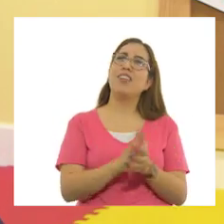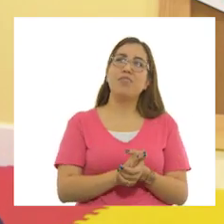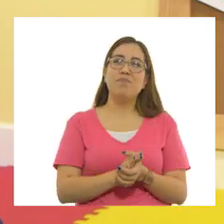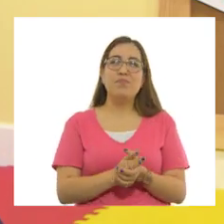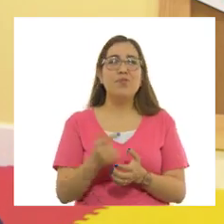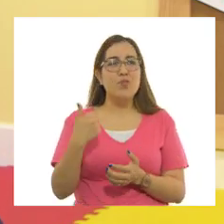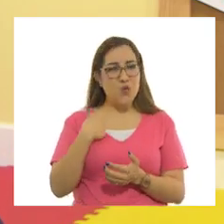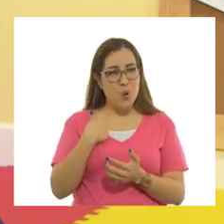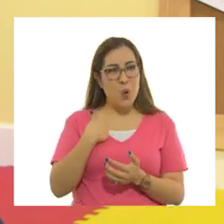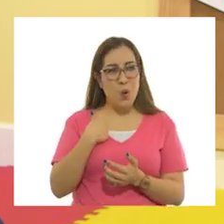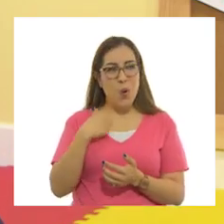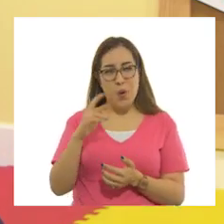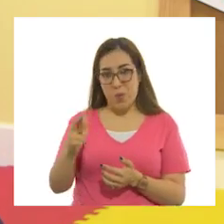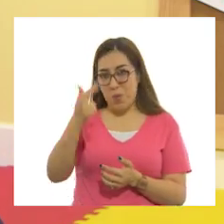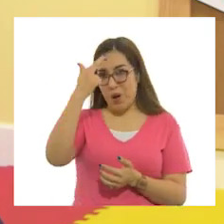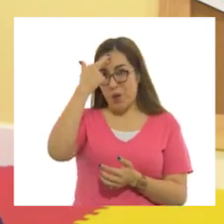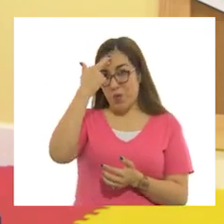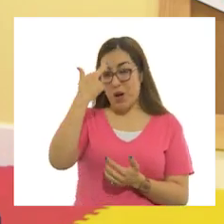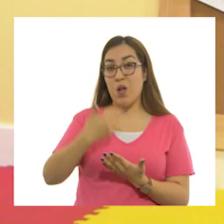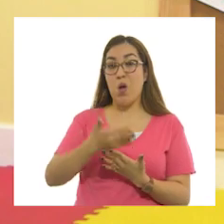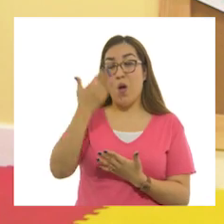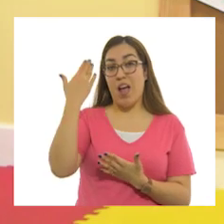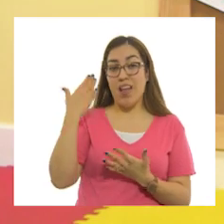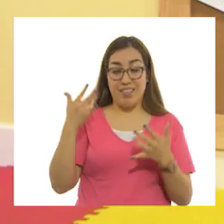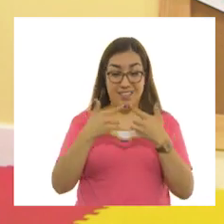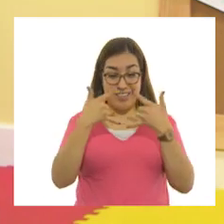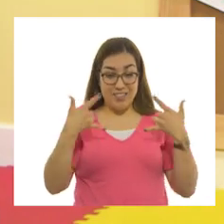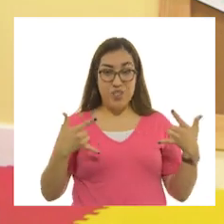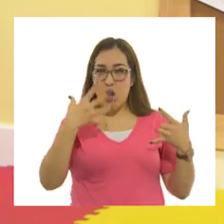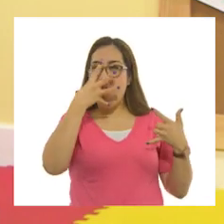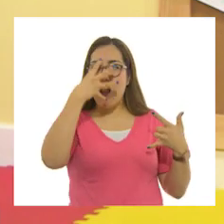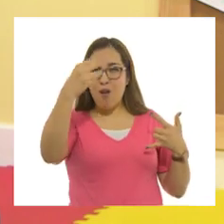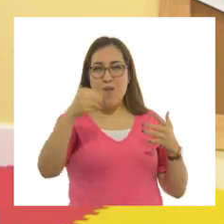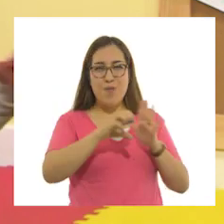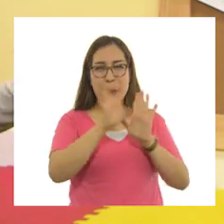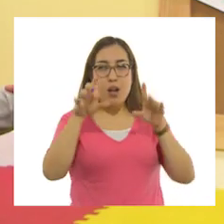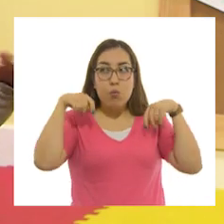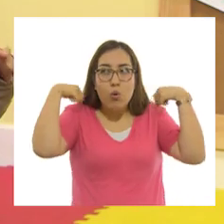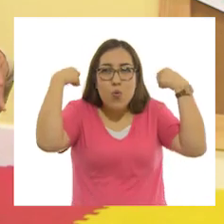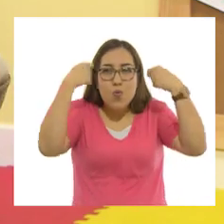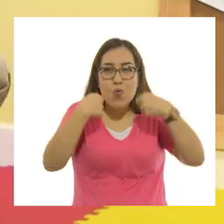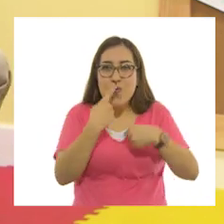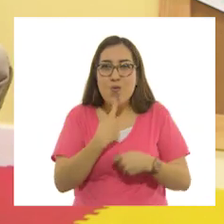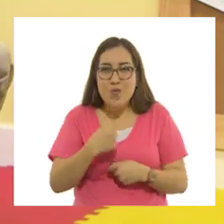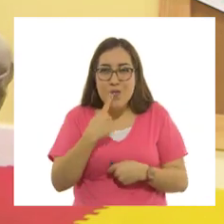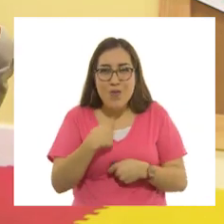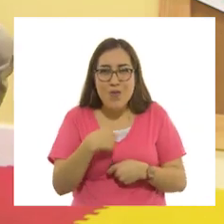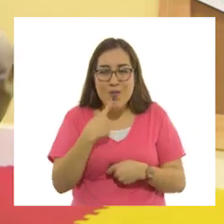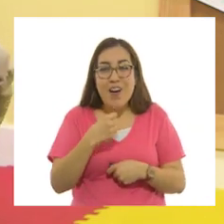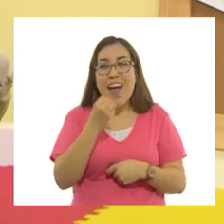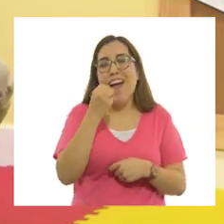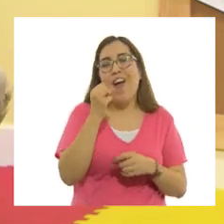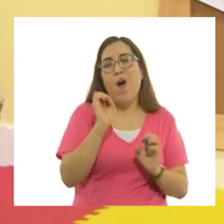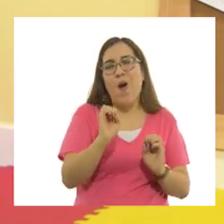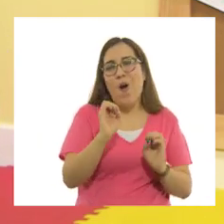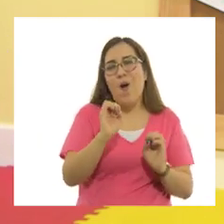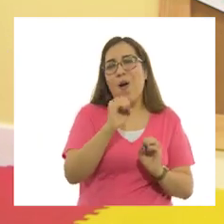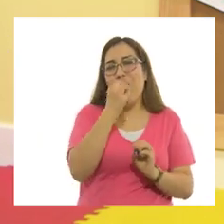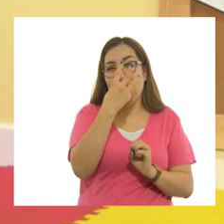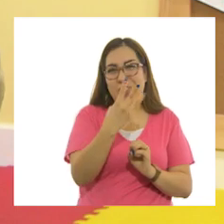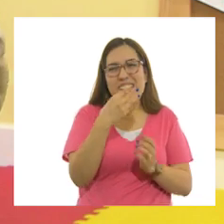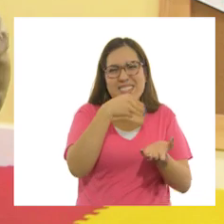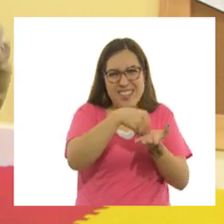emocionaban mucho las cuentas con lobos como caperucita roja o los tres cerditos y sobre todo la parte donde el lobo peludo y dentón